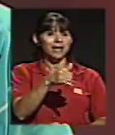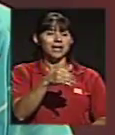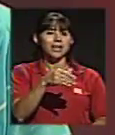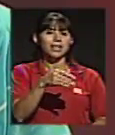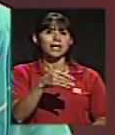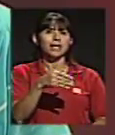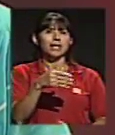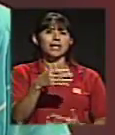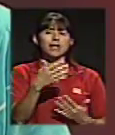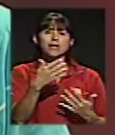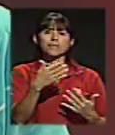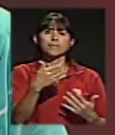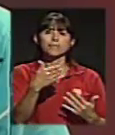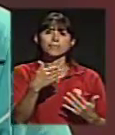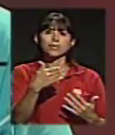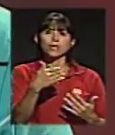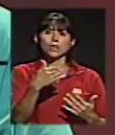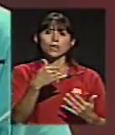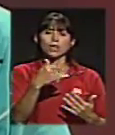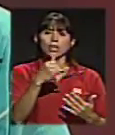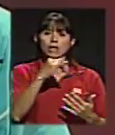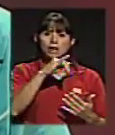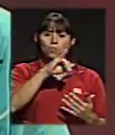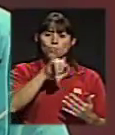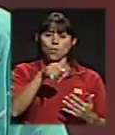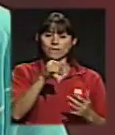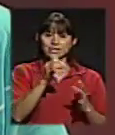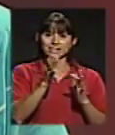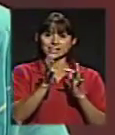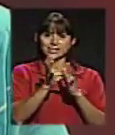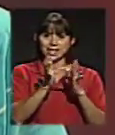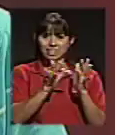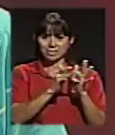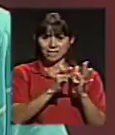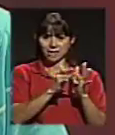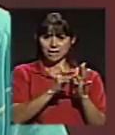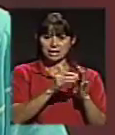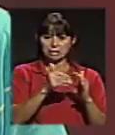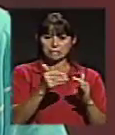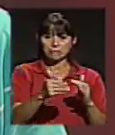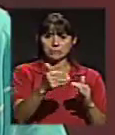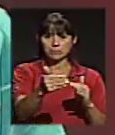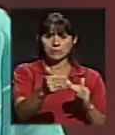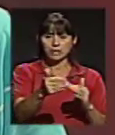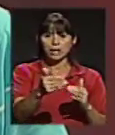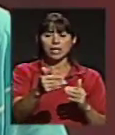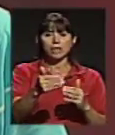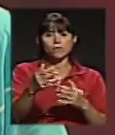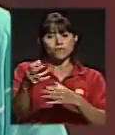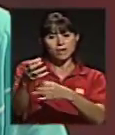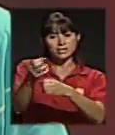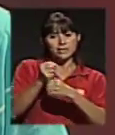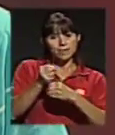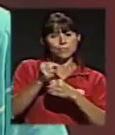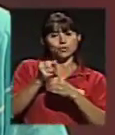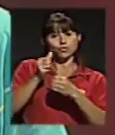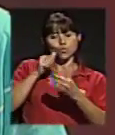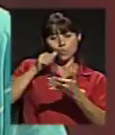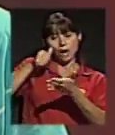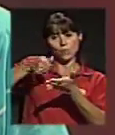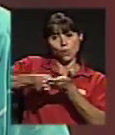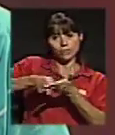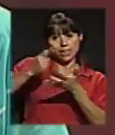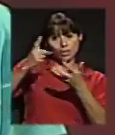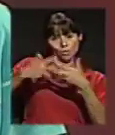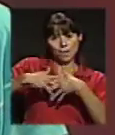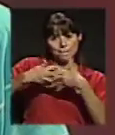semana, el jueves 7 precisamente, recibimos una nota de una empresa, de un consorcio